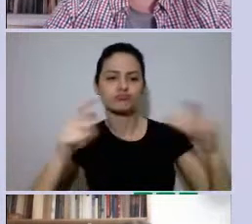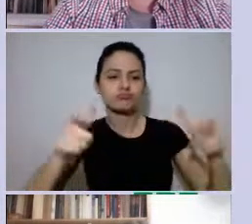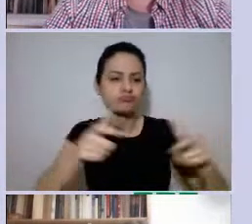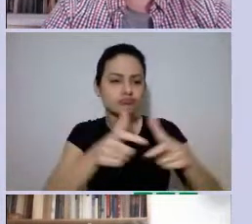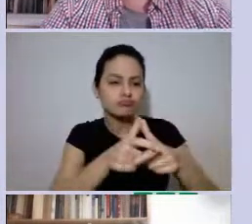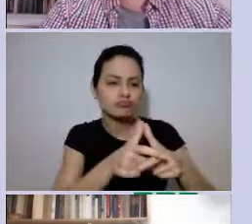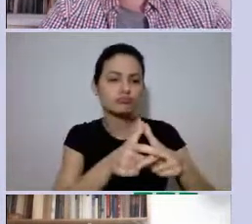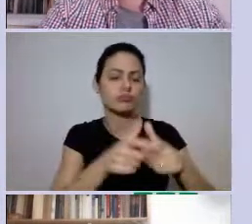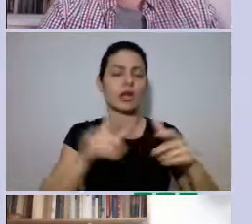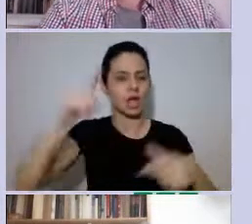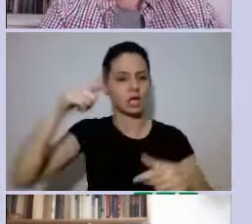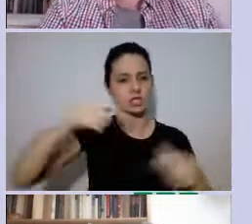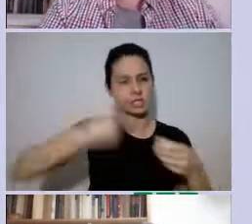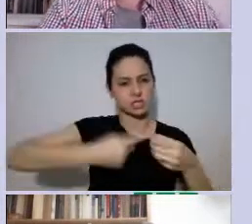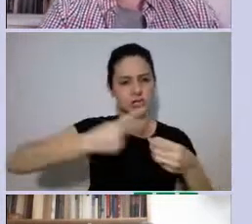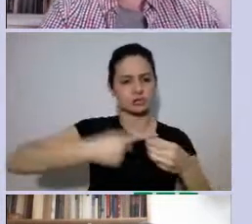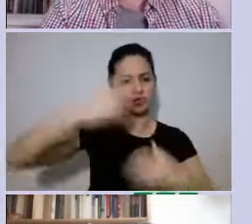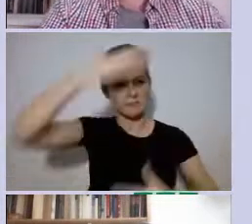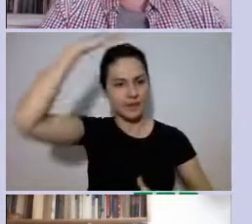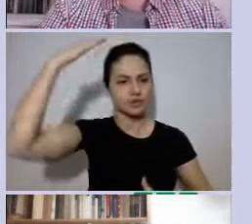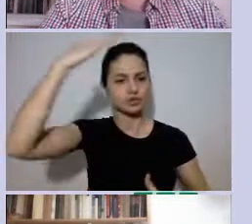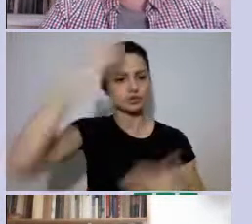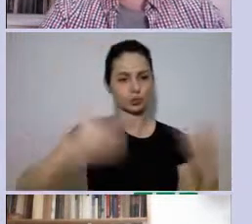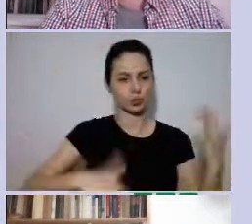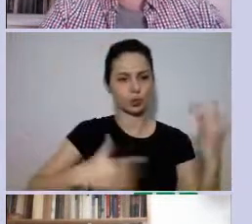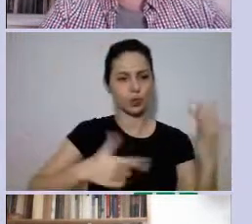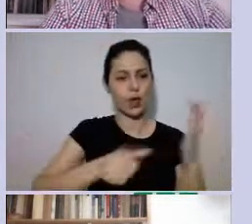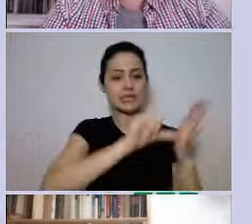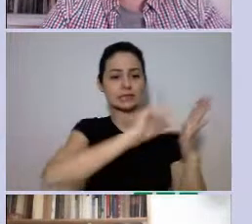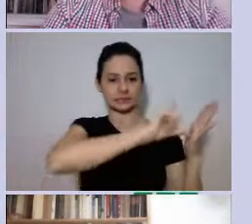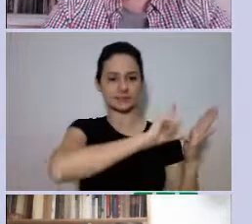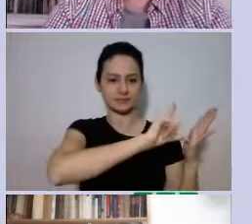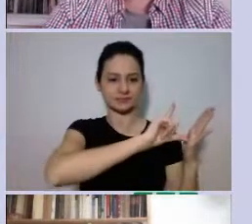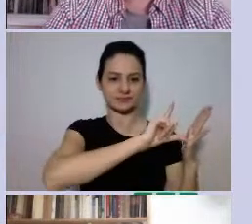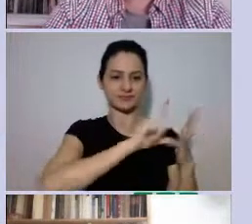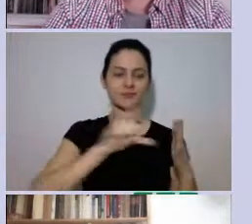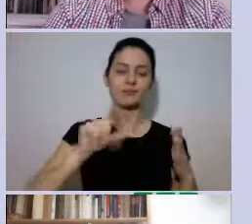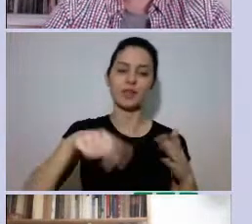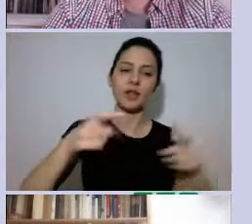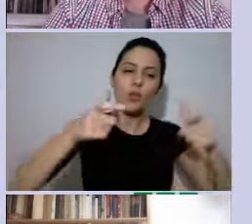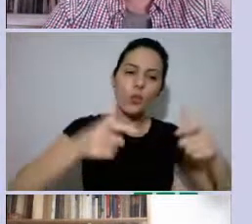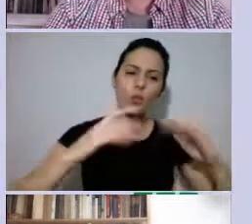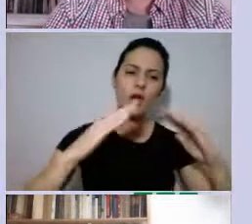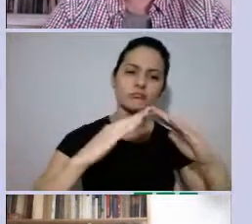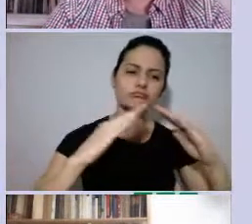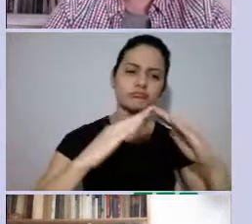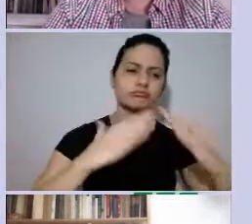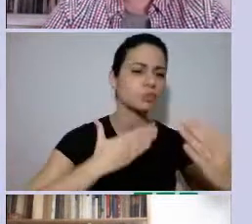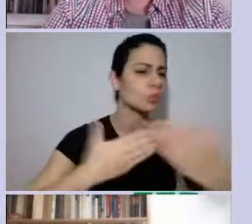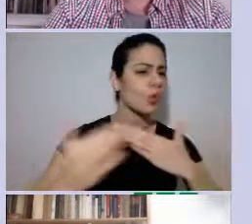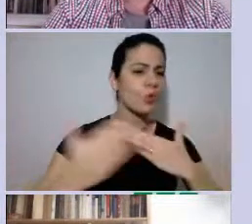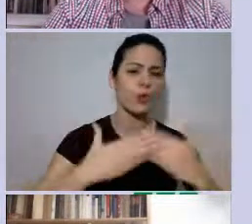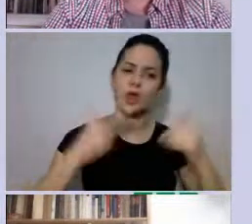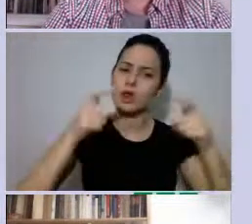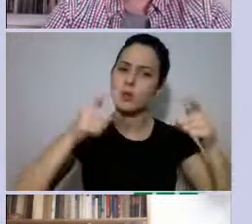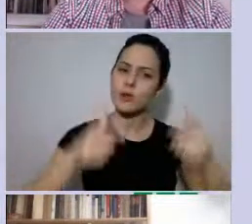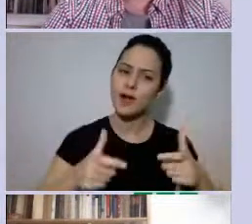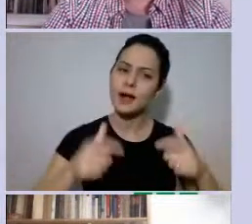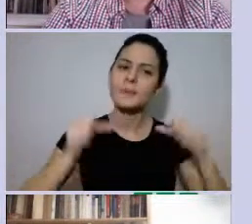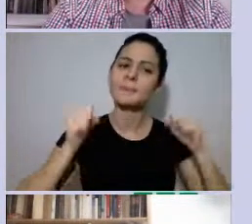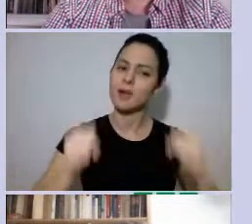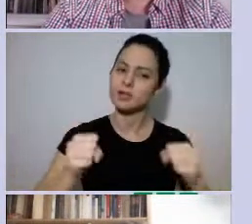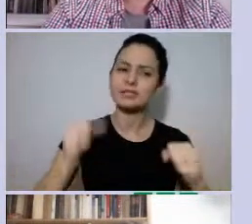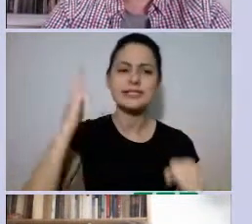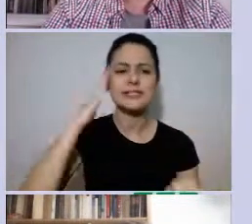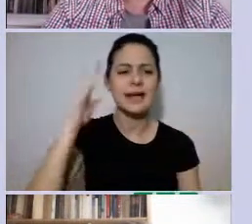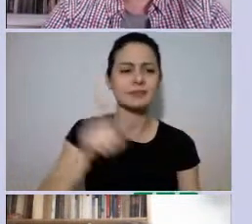México, anteriormente a esto, la pulquería era cualquier lugar donde se sabía